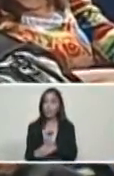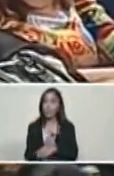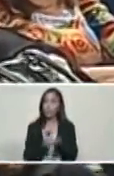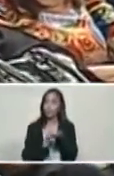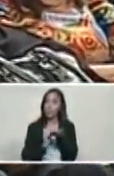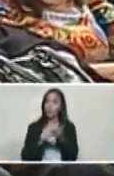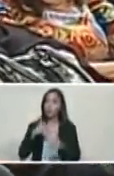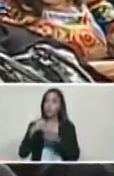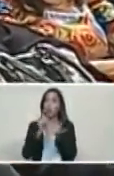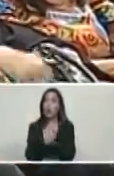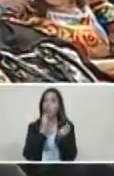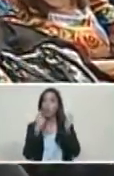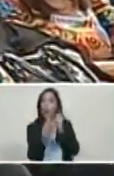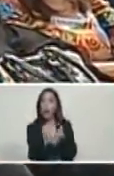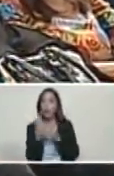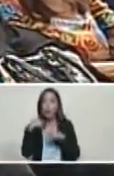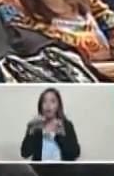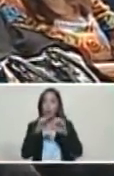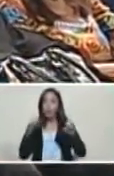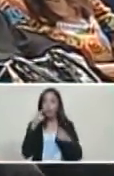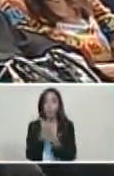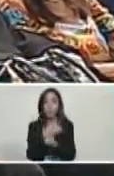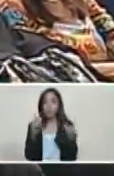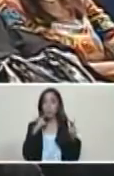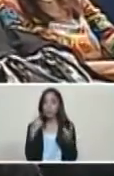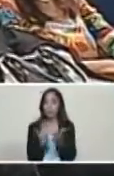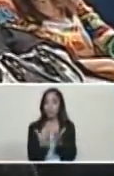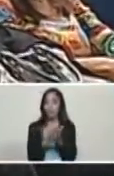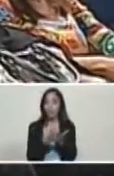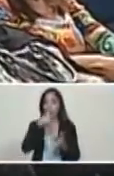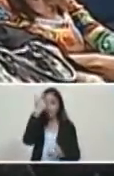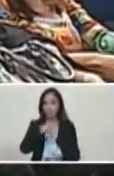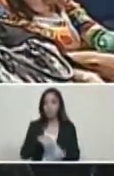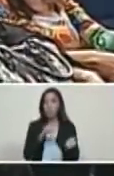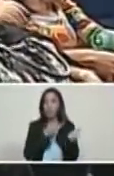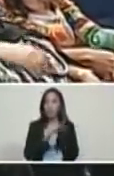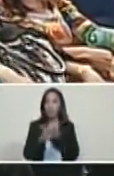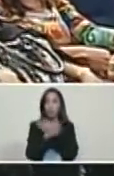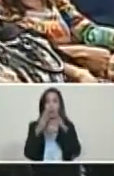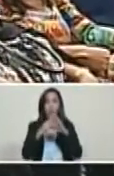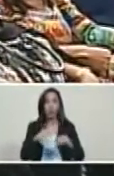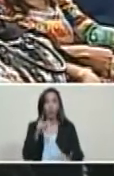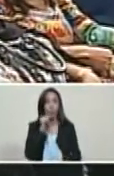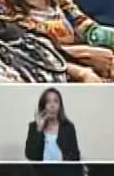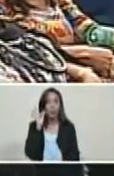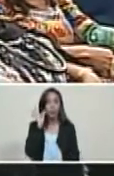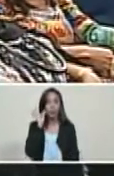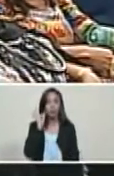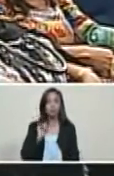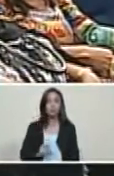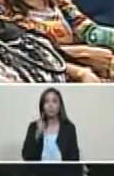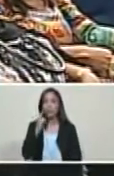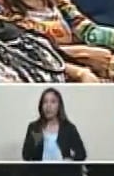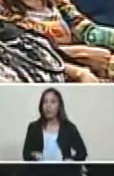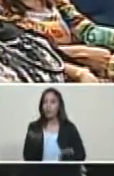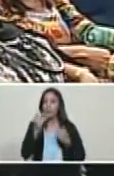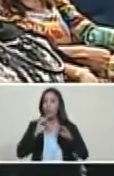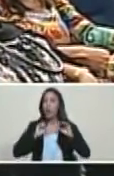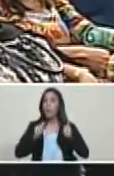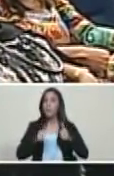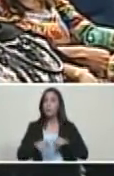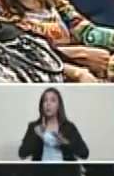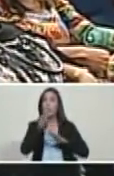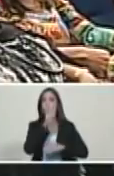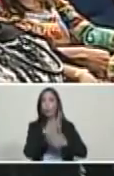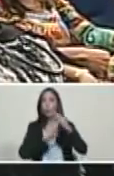y transformadora hacia una educación liberadora y de calidad para todos y todas. La misión inició con 4 programas